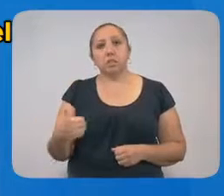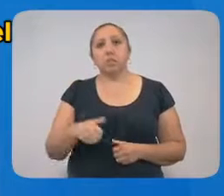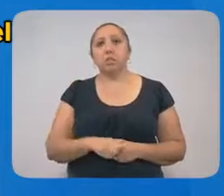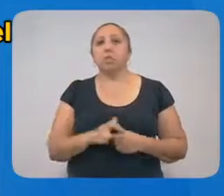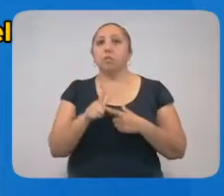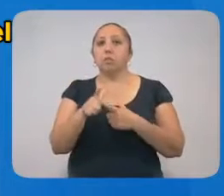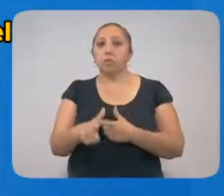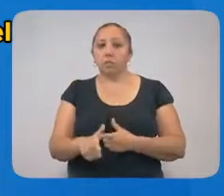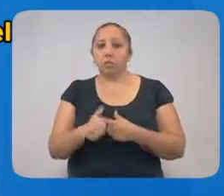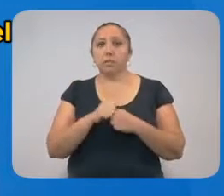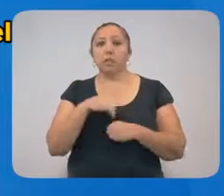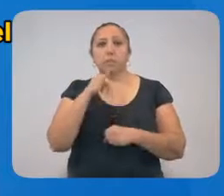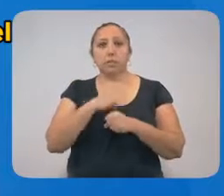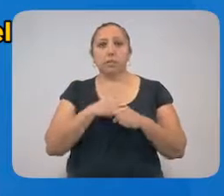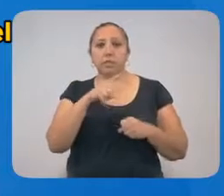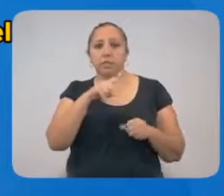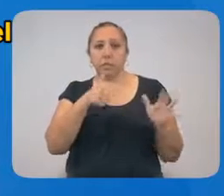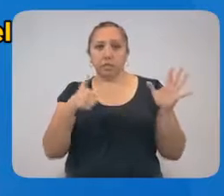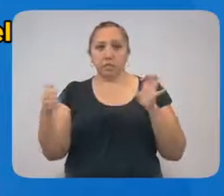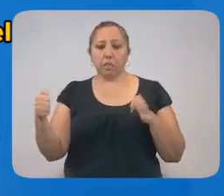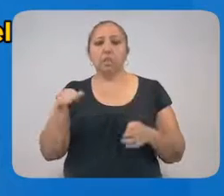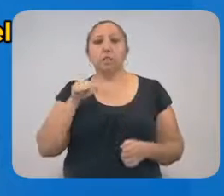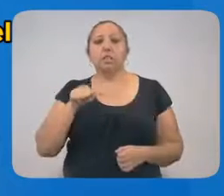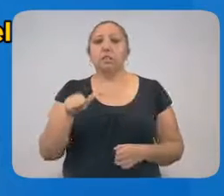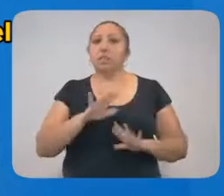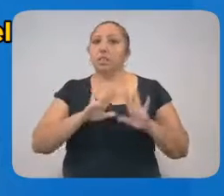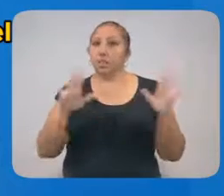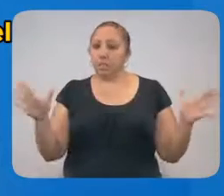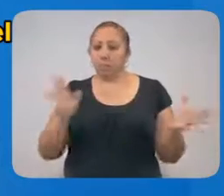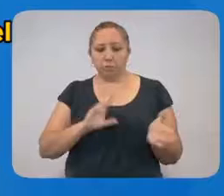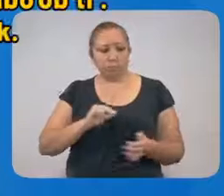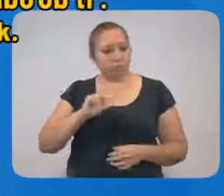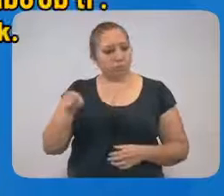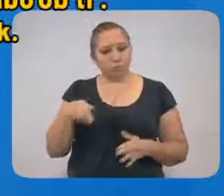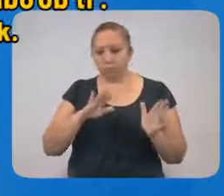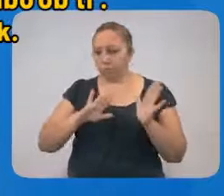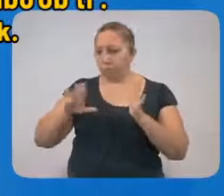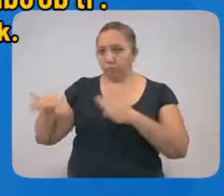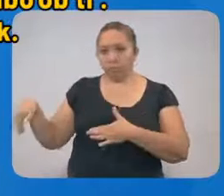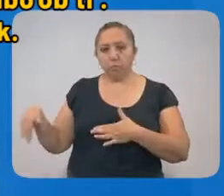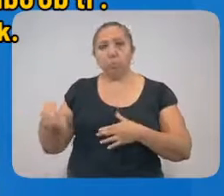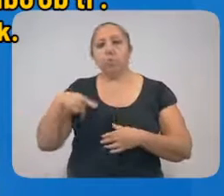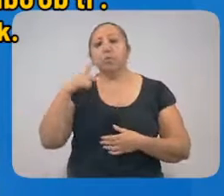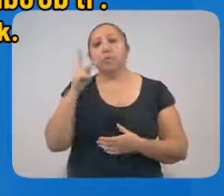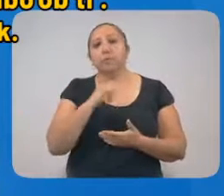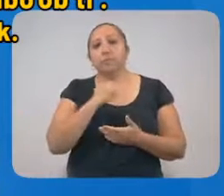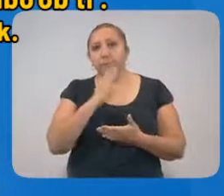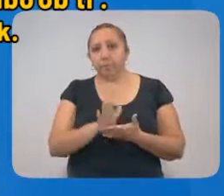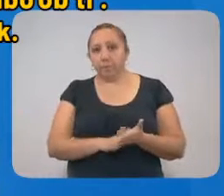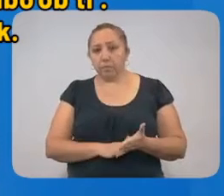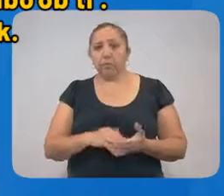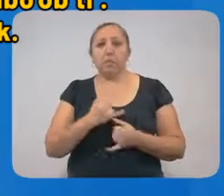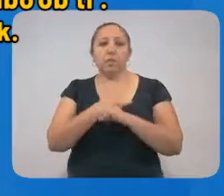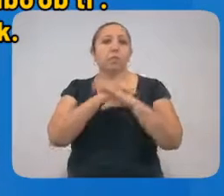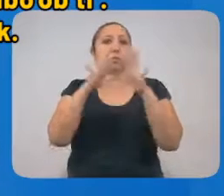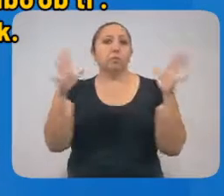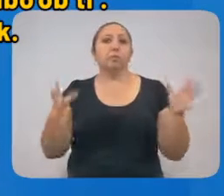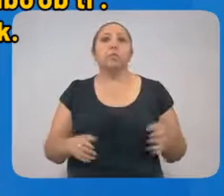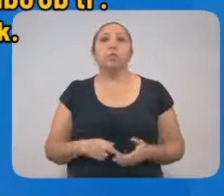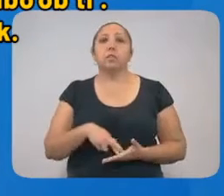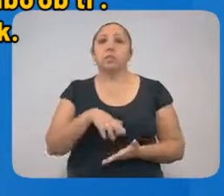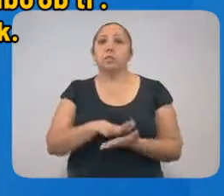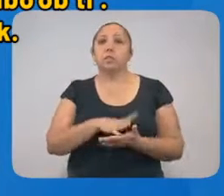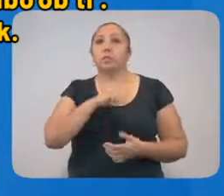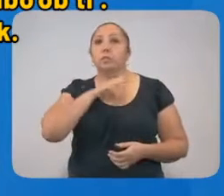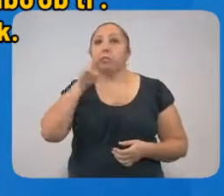166 continúan en estudio y 616 casos ya fueron descartados. Lamentablemente, en este parte médico, informamos que se registró